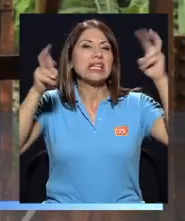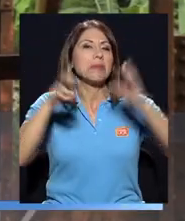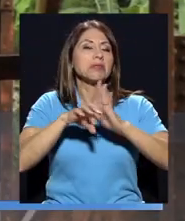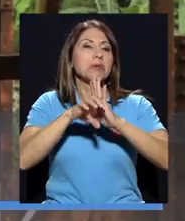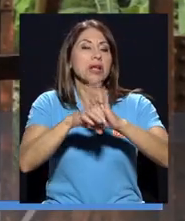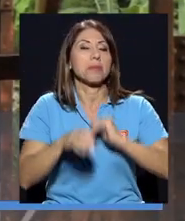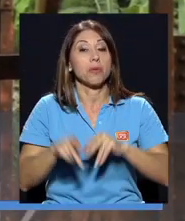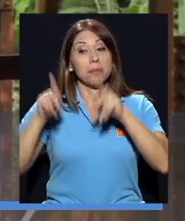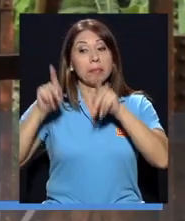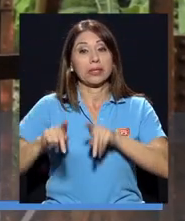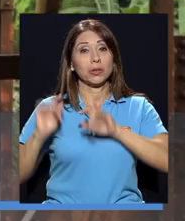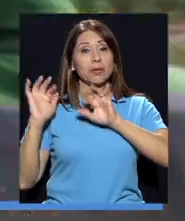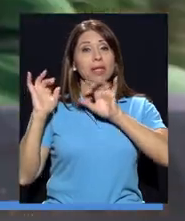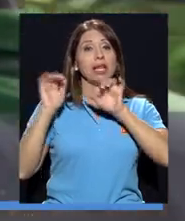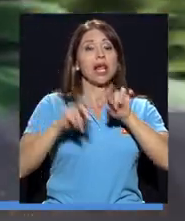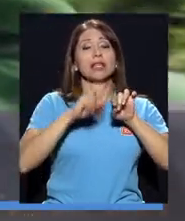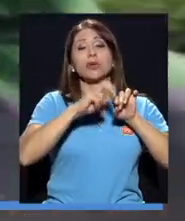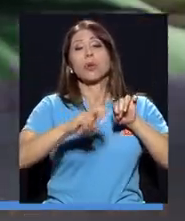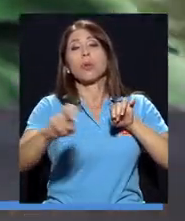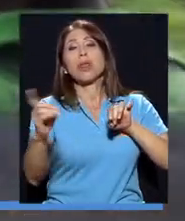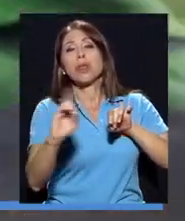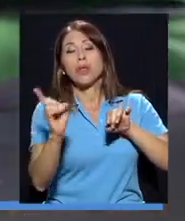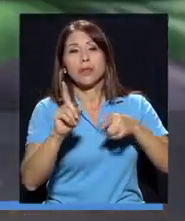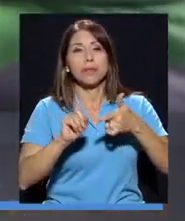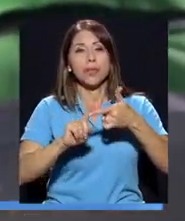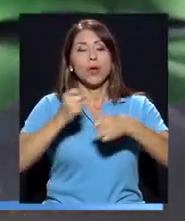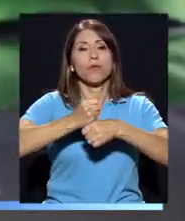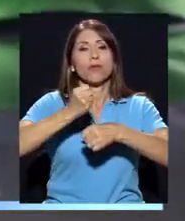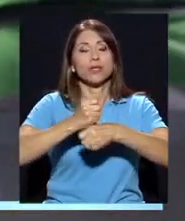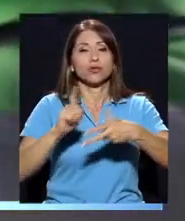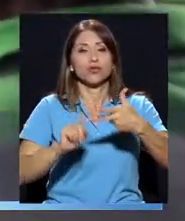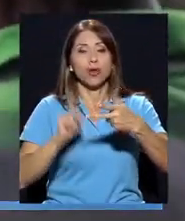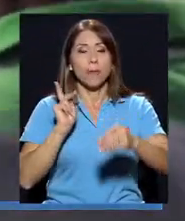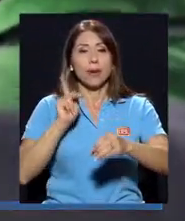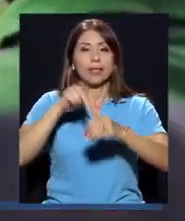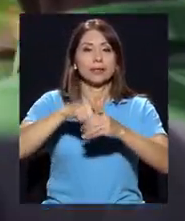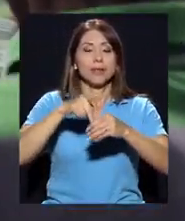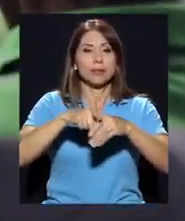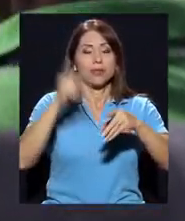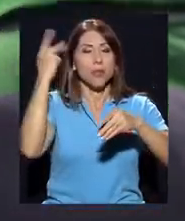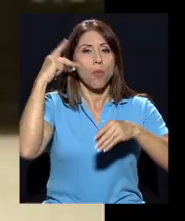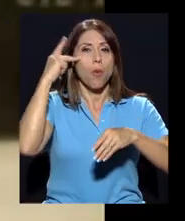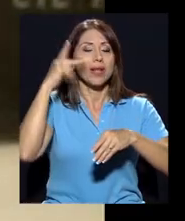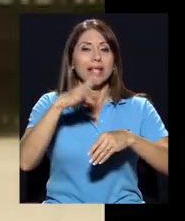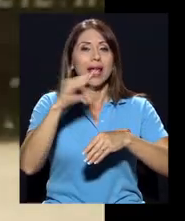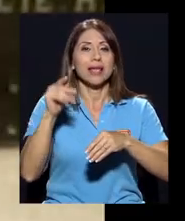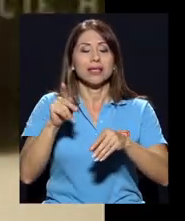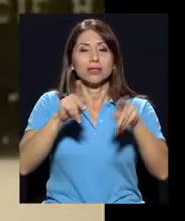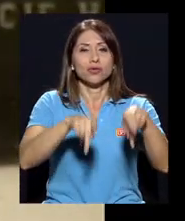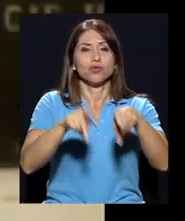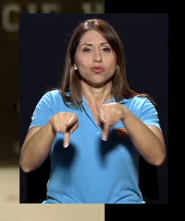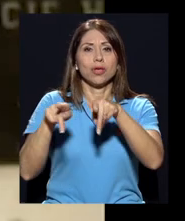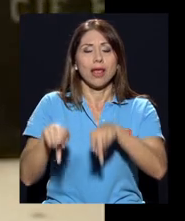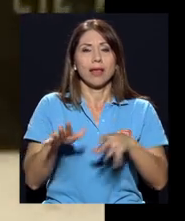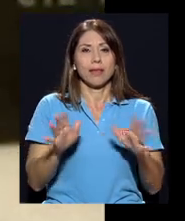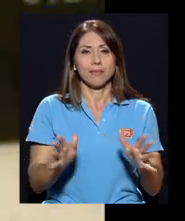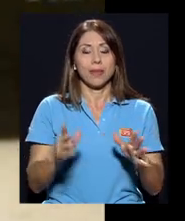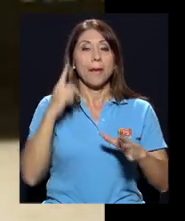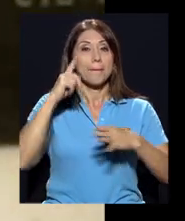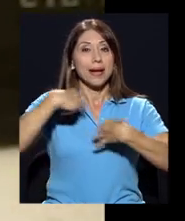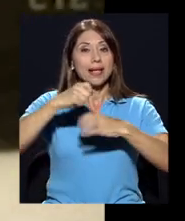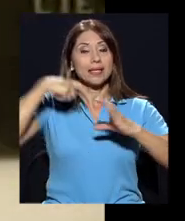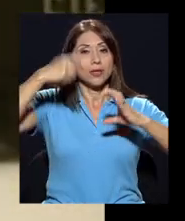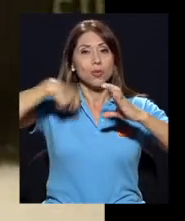la ruta de los migrantes sus oficios y su participación política y ciudadana para la realización del documental